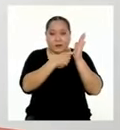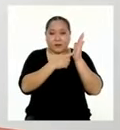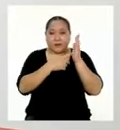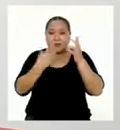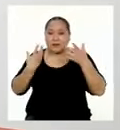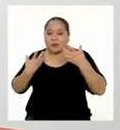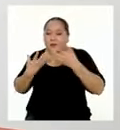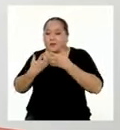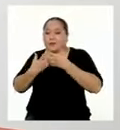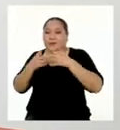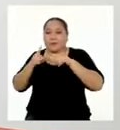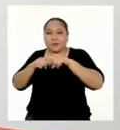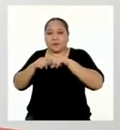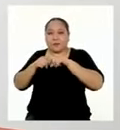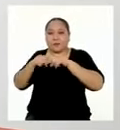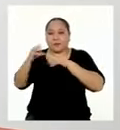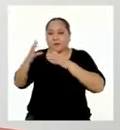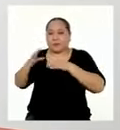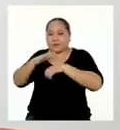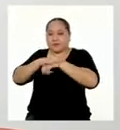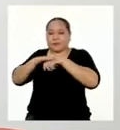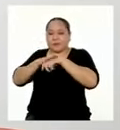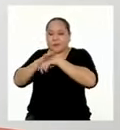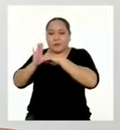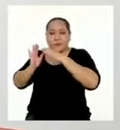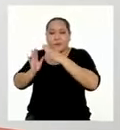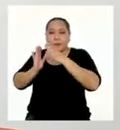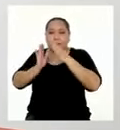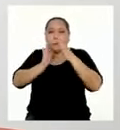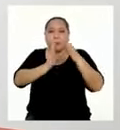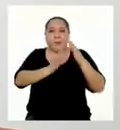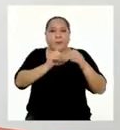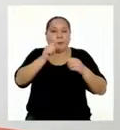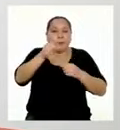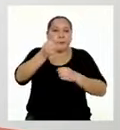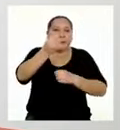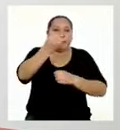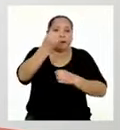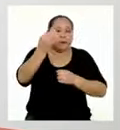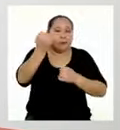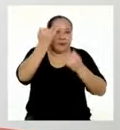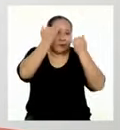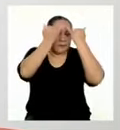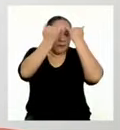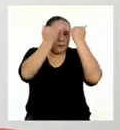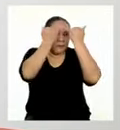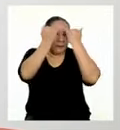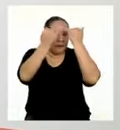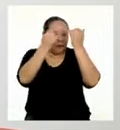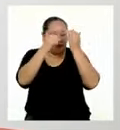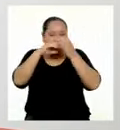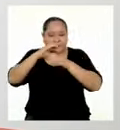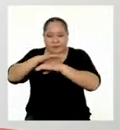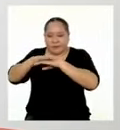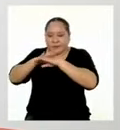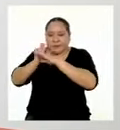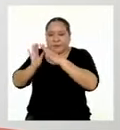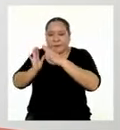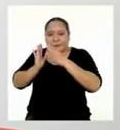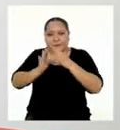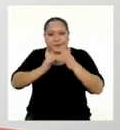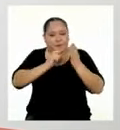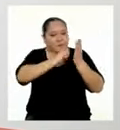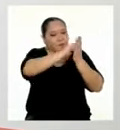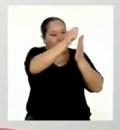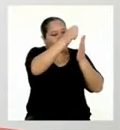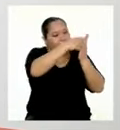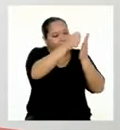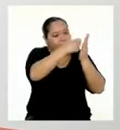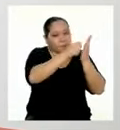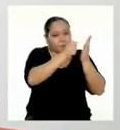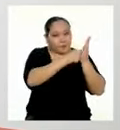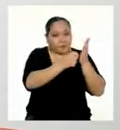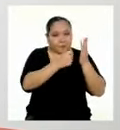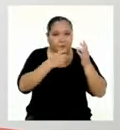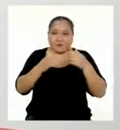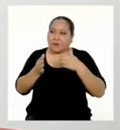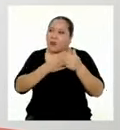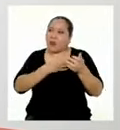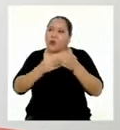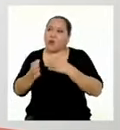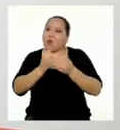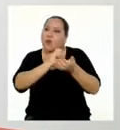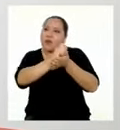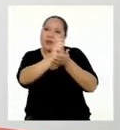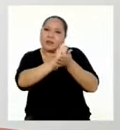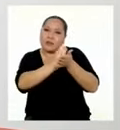hacen en función a lo que está planificado. Hay algunos criterios de planificación y revisión que aplican para